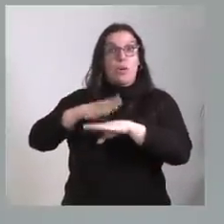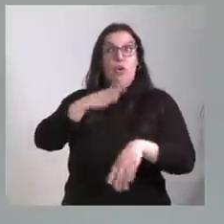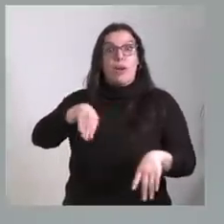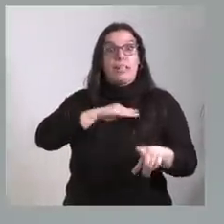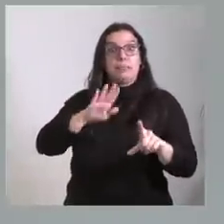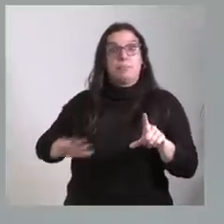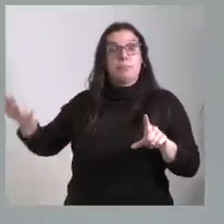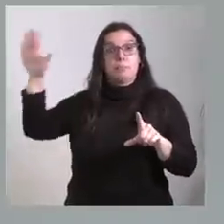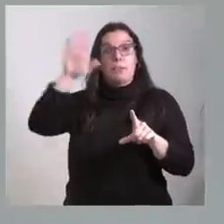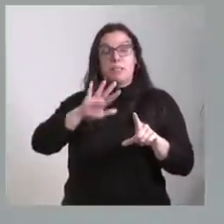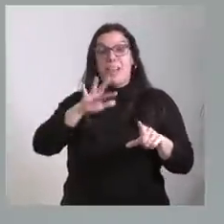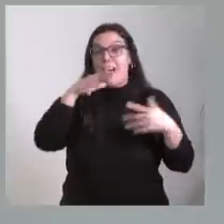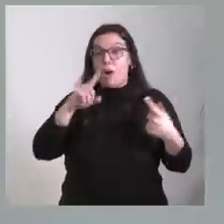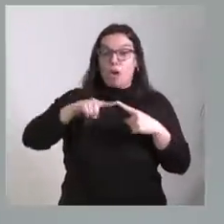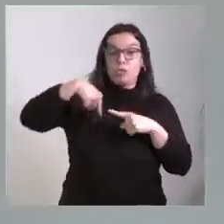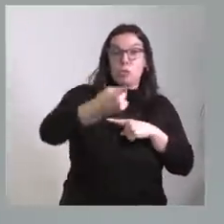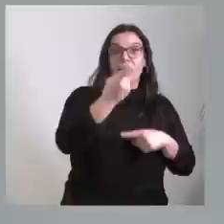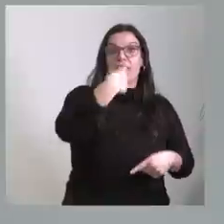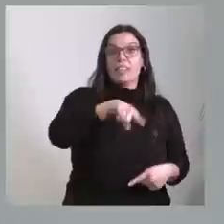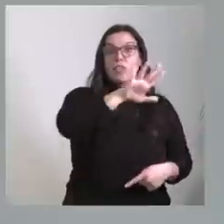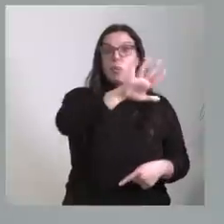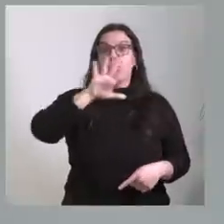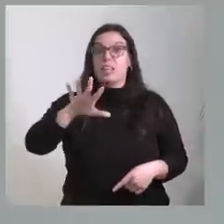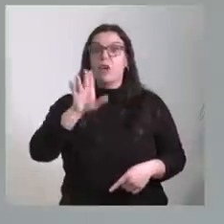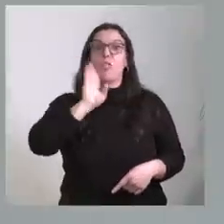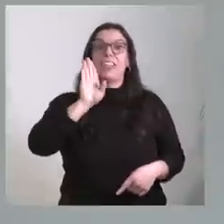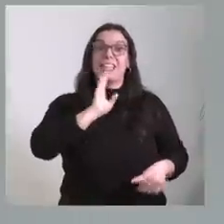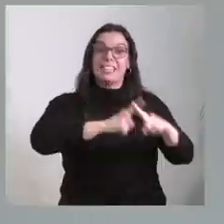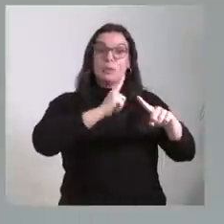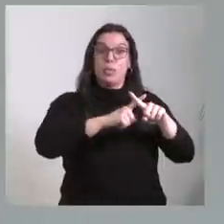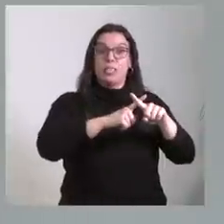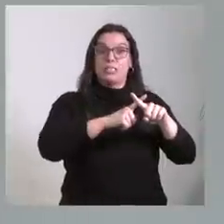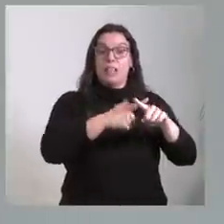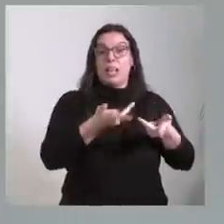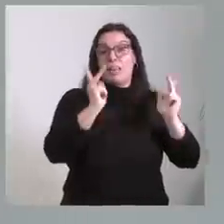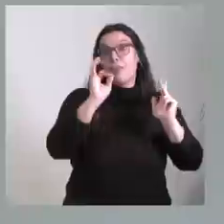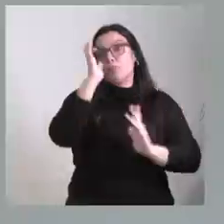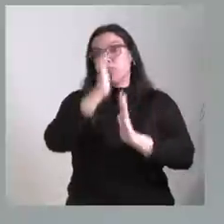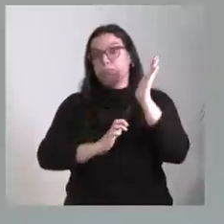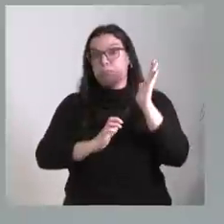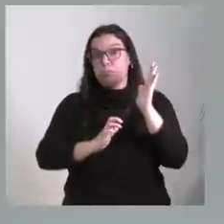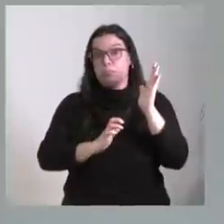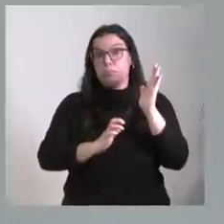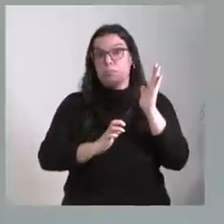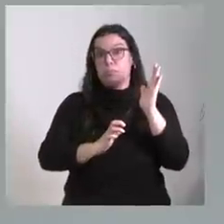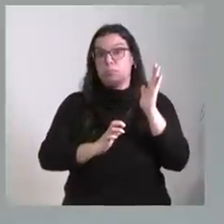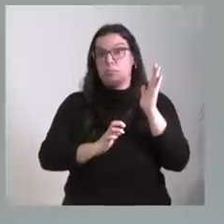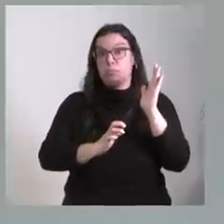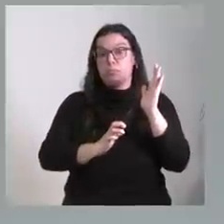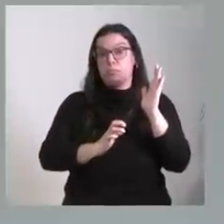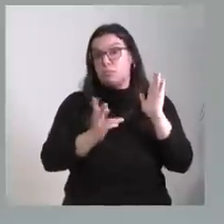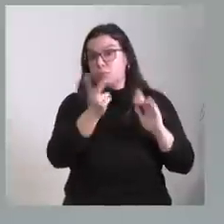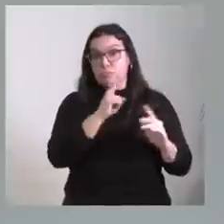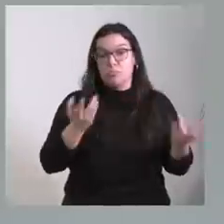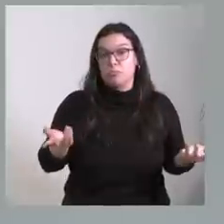Hoy hay 155 delincuentes sexuales en la calle que a día de hoy no estaría en la calle con reducción de